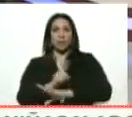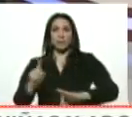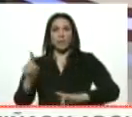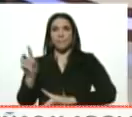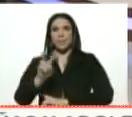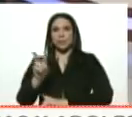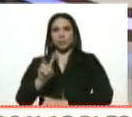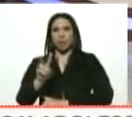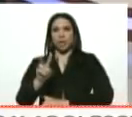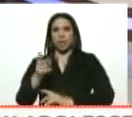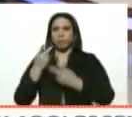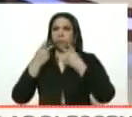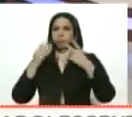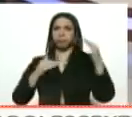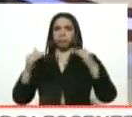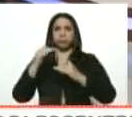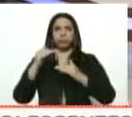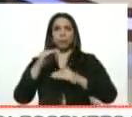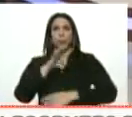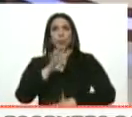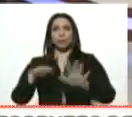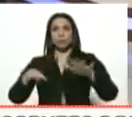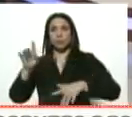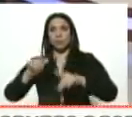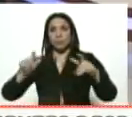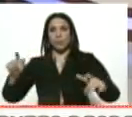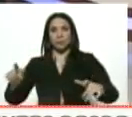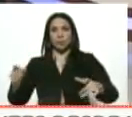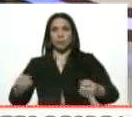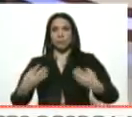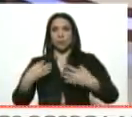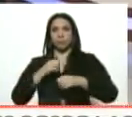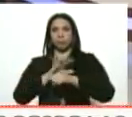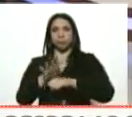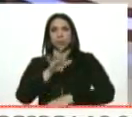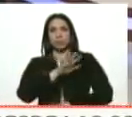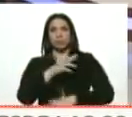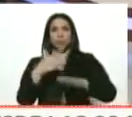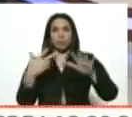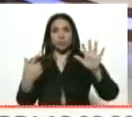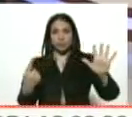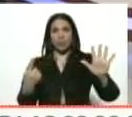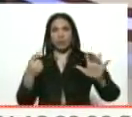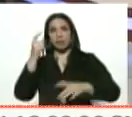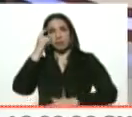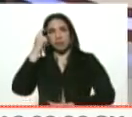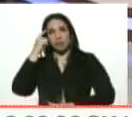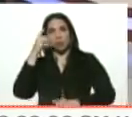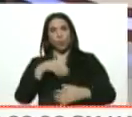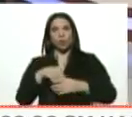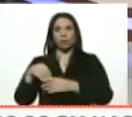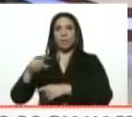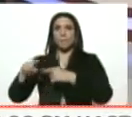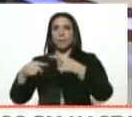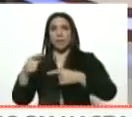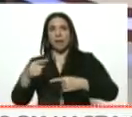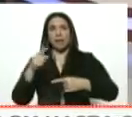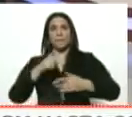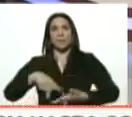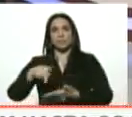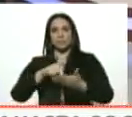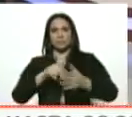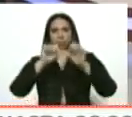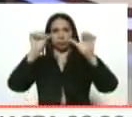Venezuela eleva hoy a 414 sus casos en 56 días de cuarentena. Mañana, bien importante, todos a participar en la